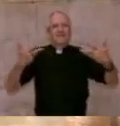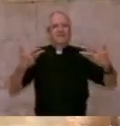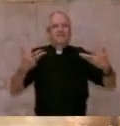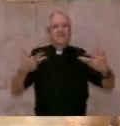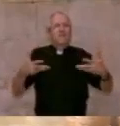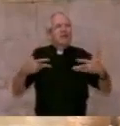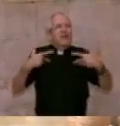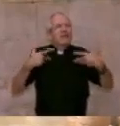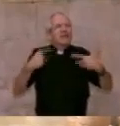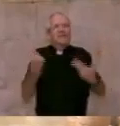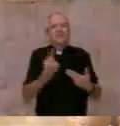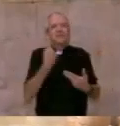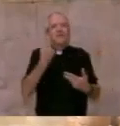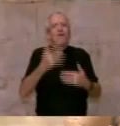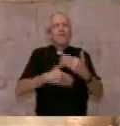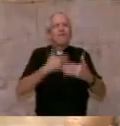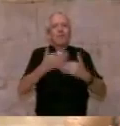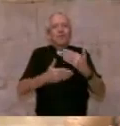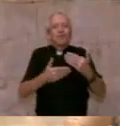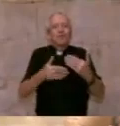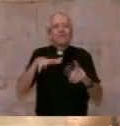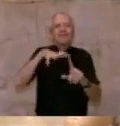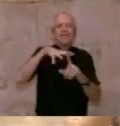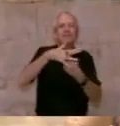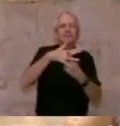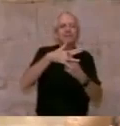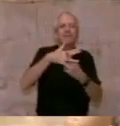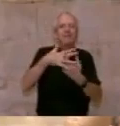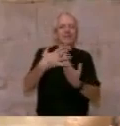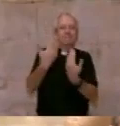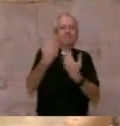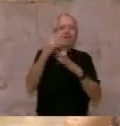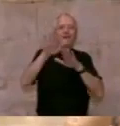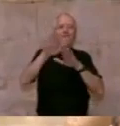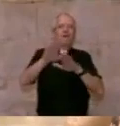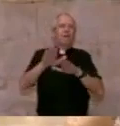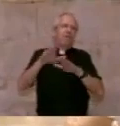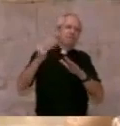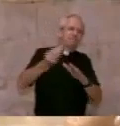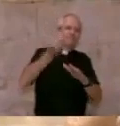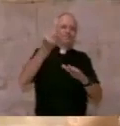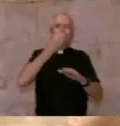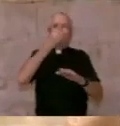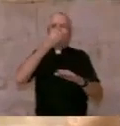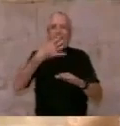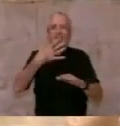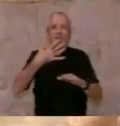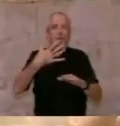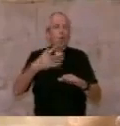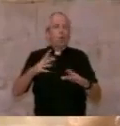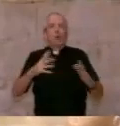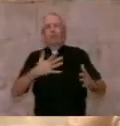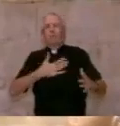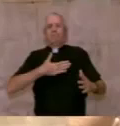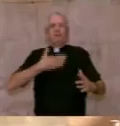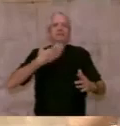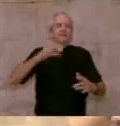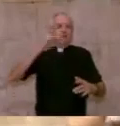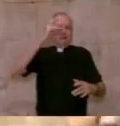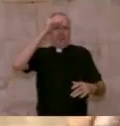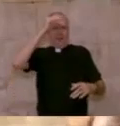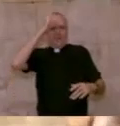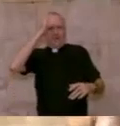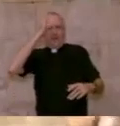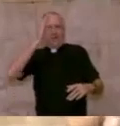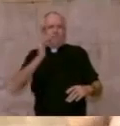sabéis que no es fruto únicamente de unas circunstancias favorables, cuando todo me va bien, o de un talante propio de quienes